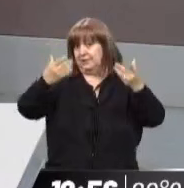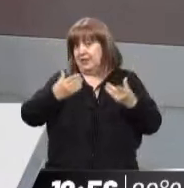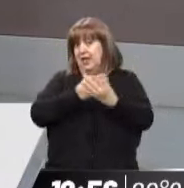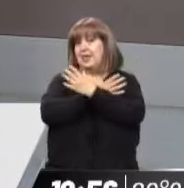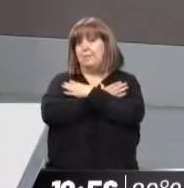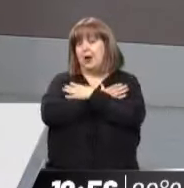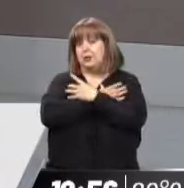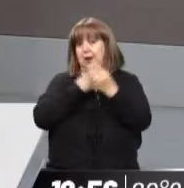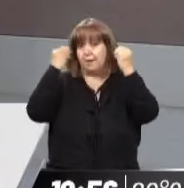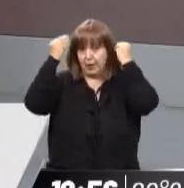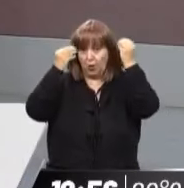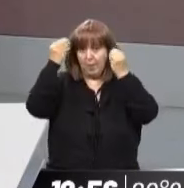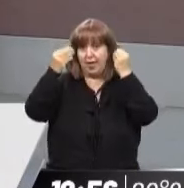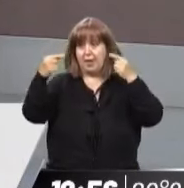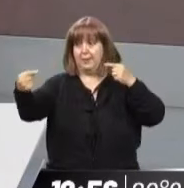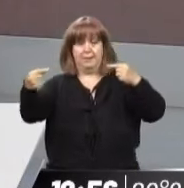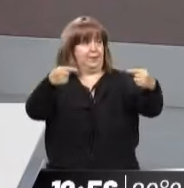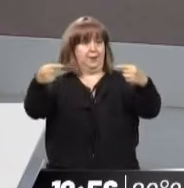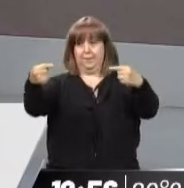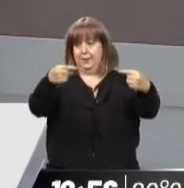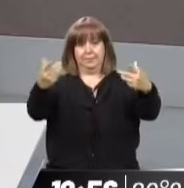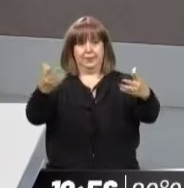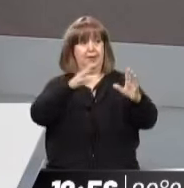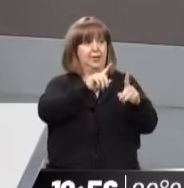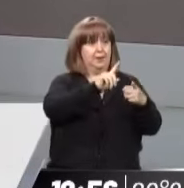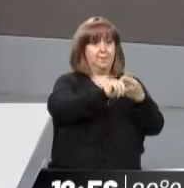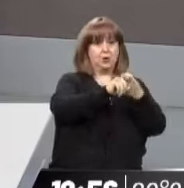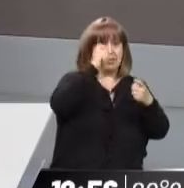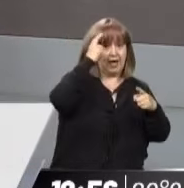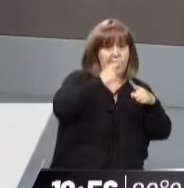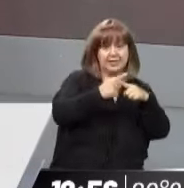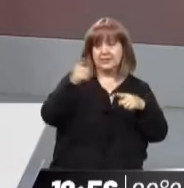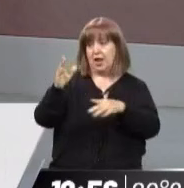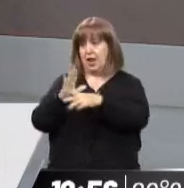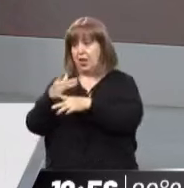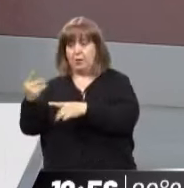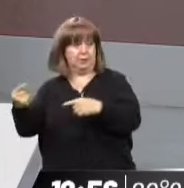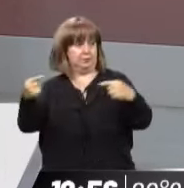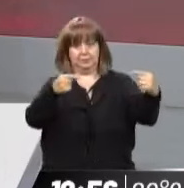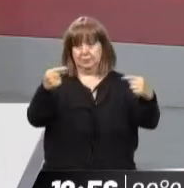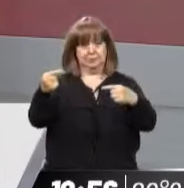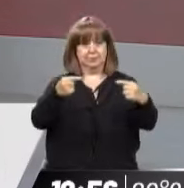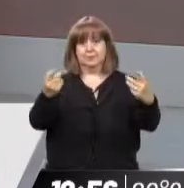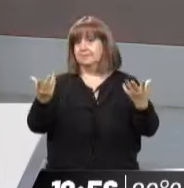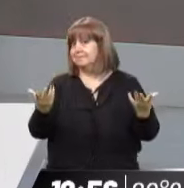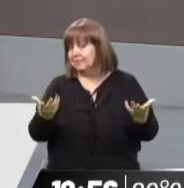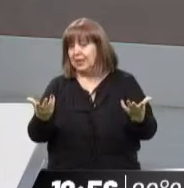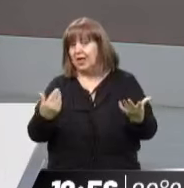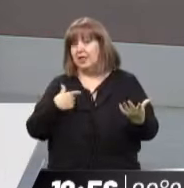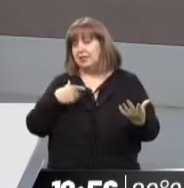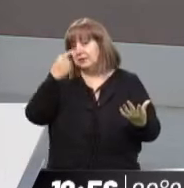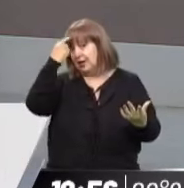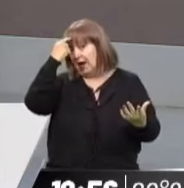Además, digo, esta pelea se traslada a todos y cada uno de los medios donde se los juzga como pareja, como expareja,